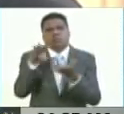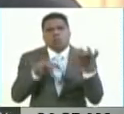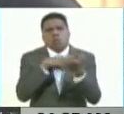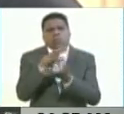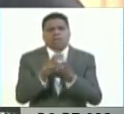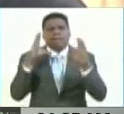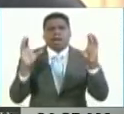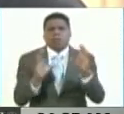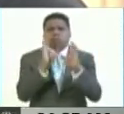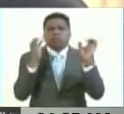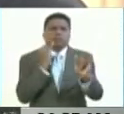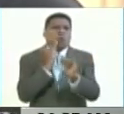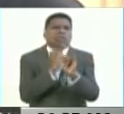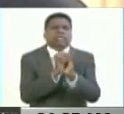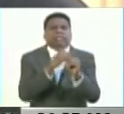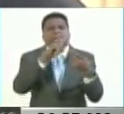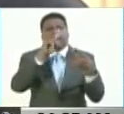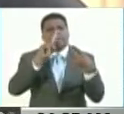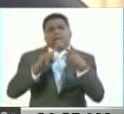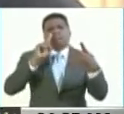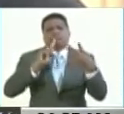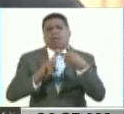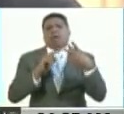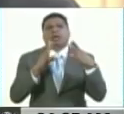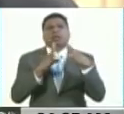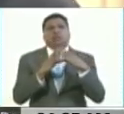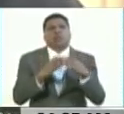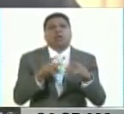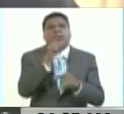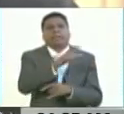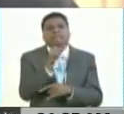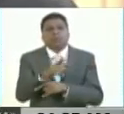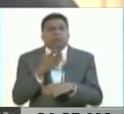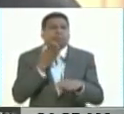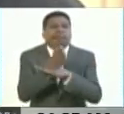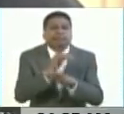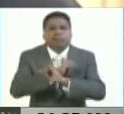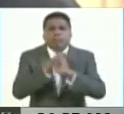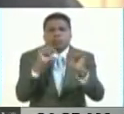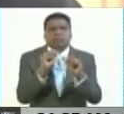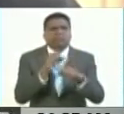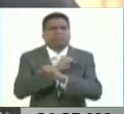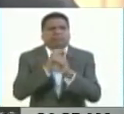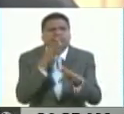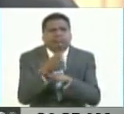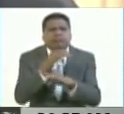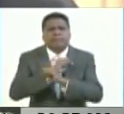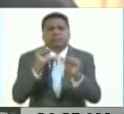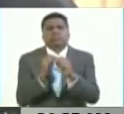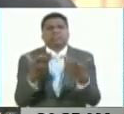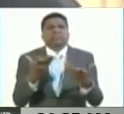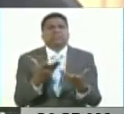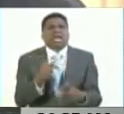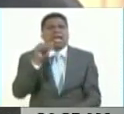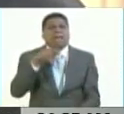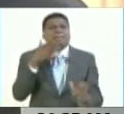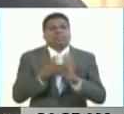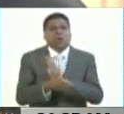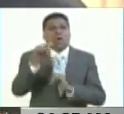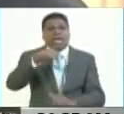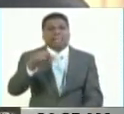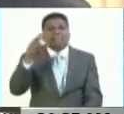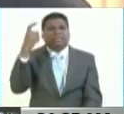conexión a internet de tal manera de que las personas que quieran visitarlo no puedan ingresar. Eso sucedió este día viernes, según